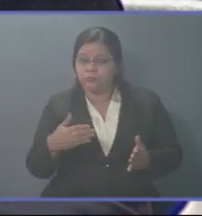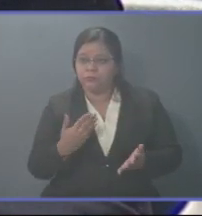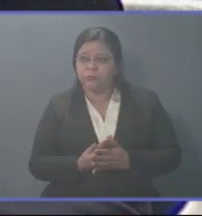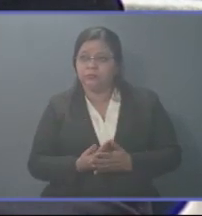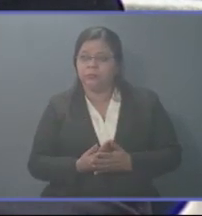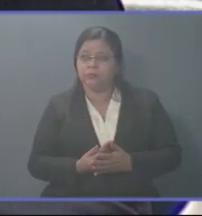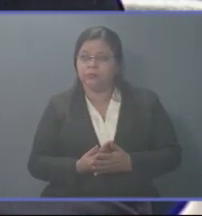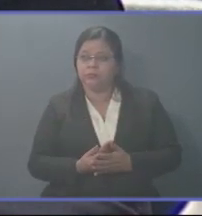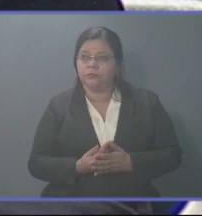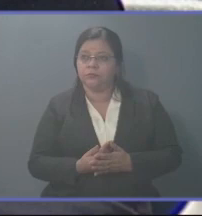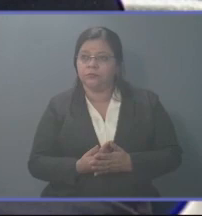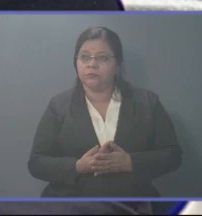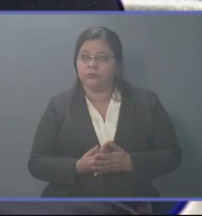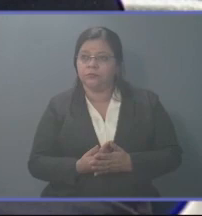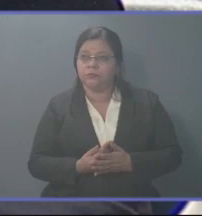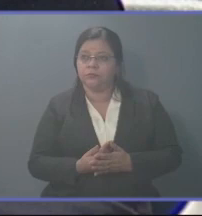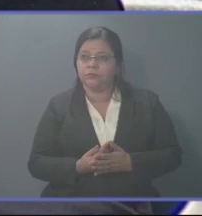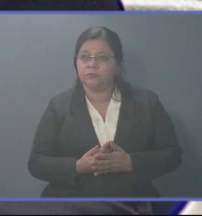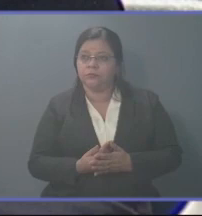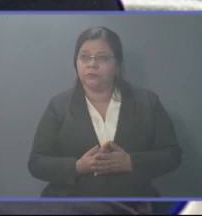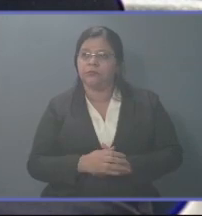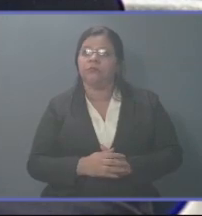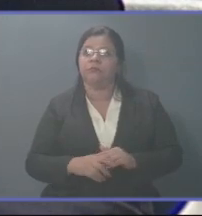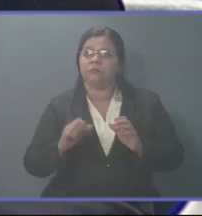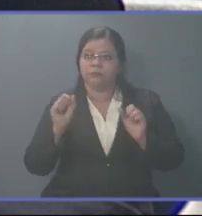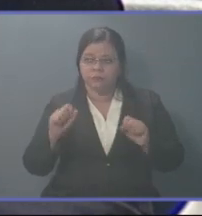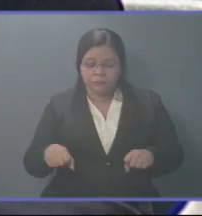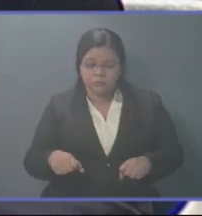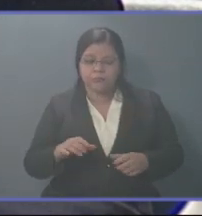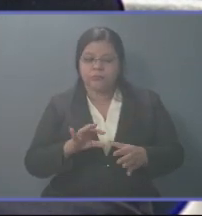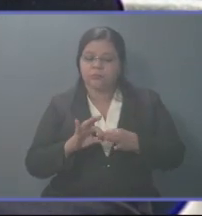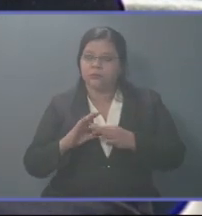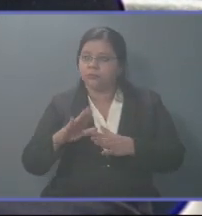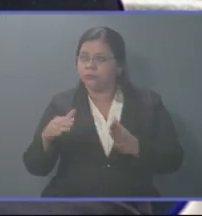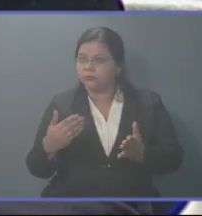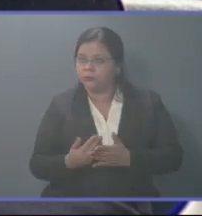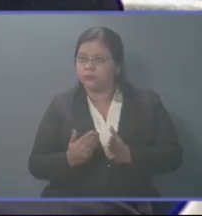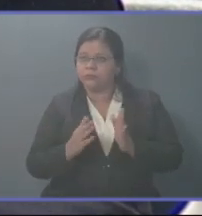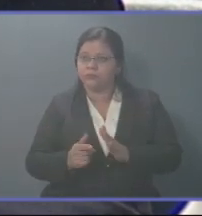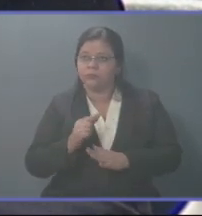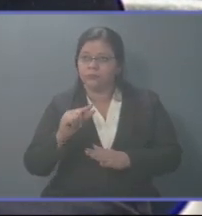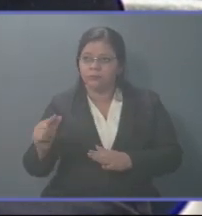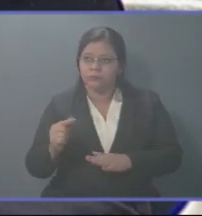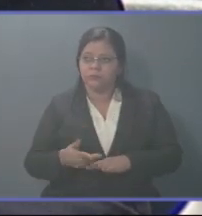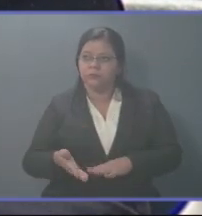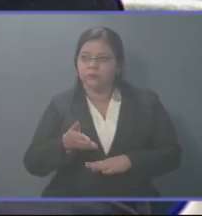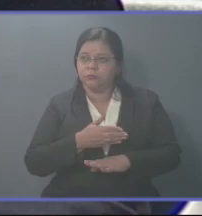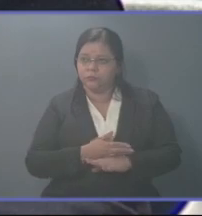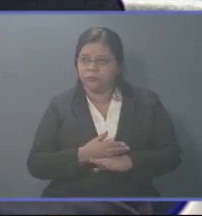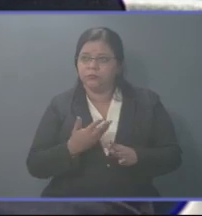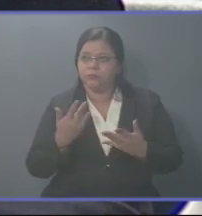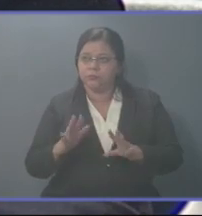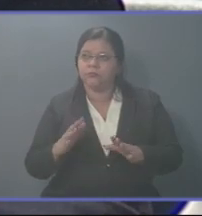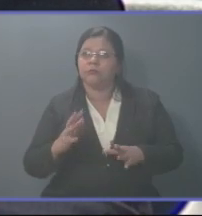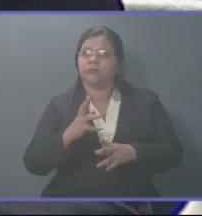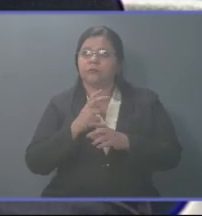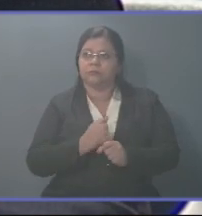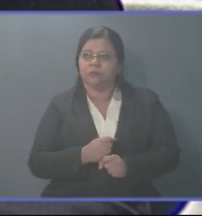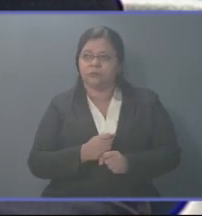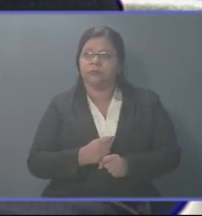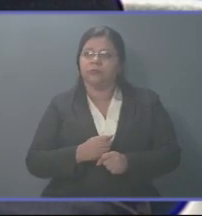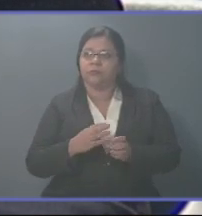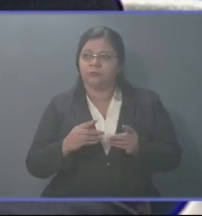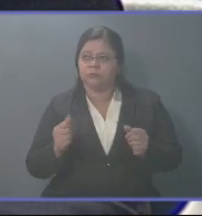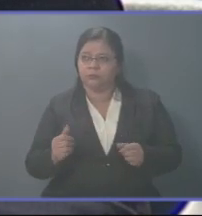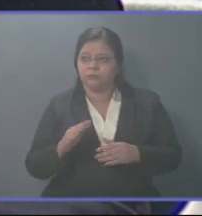reparaciones. Además, deberá coordinar con aquellas instancias creadas previamente para garantizar la reparación